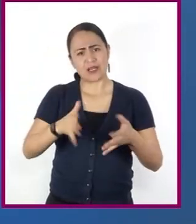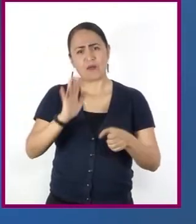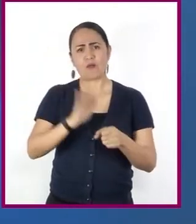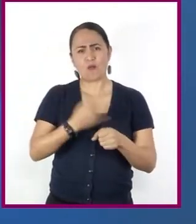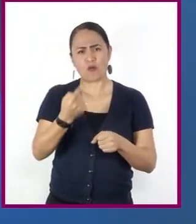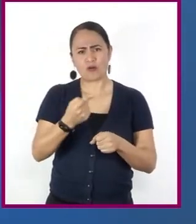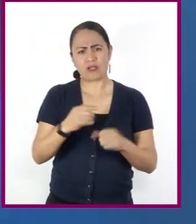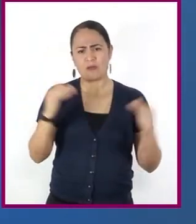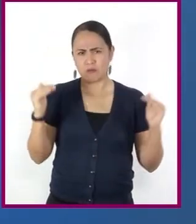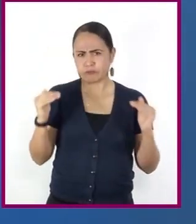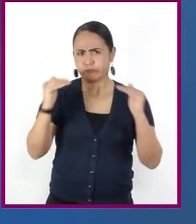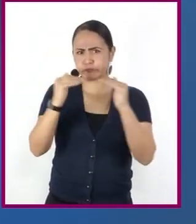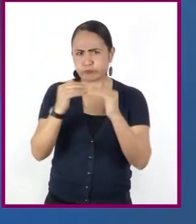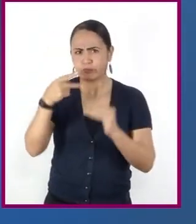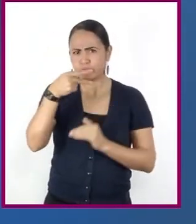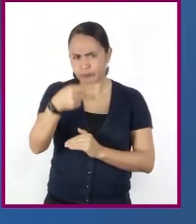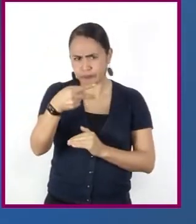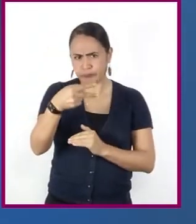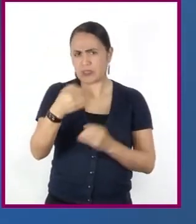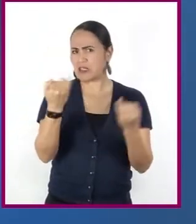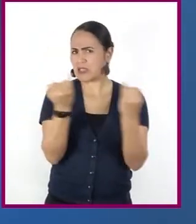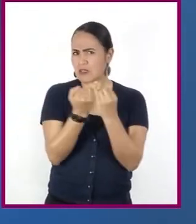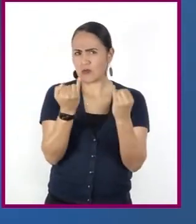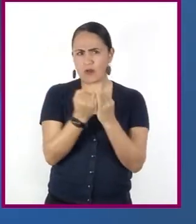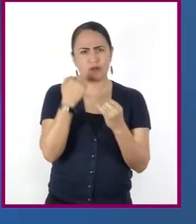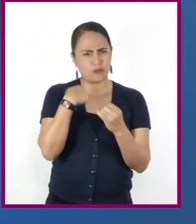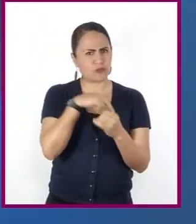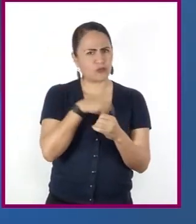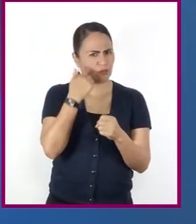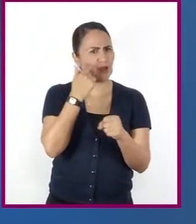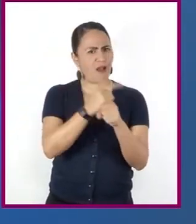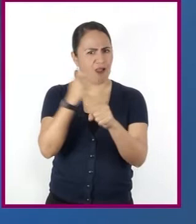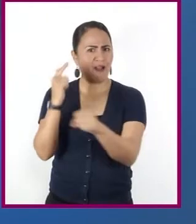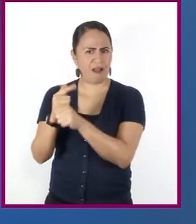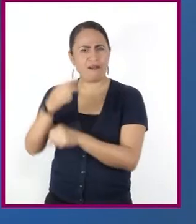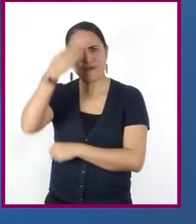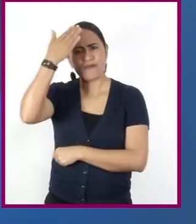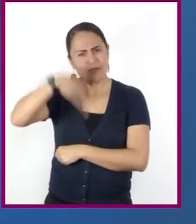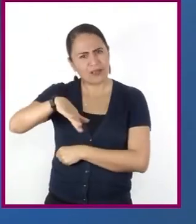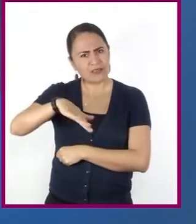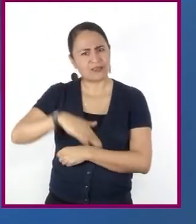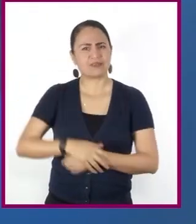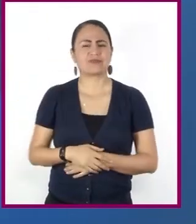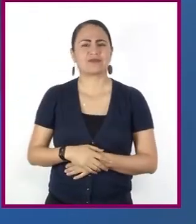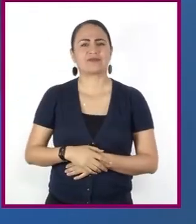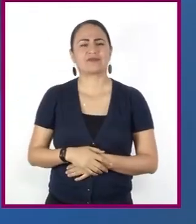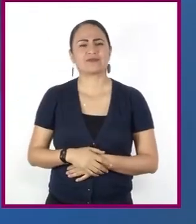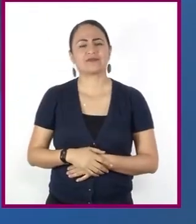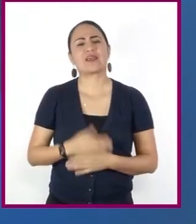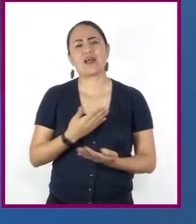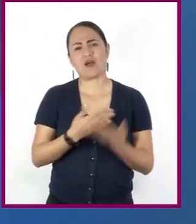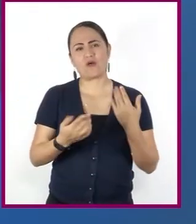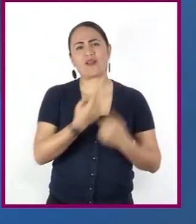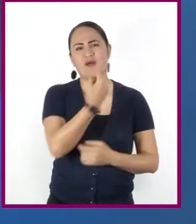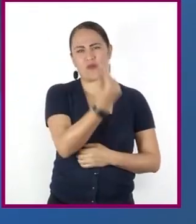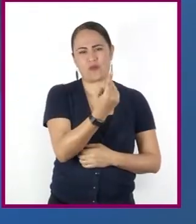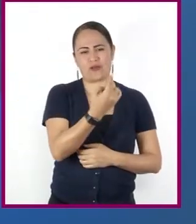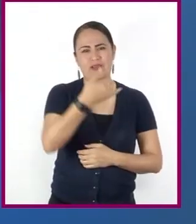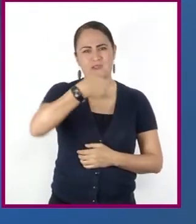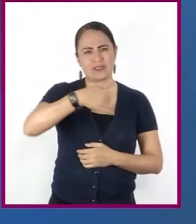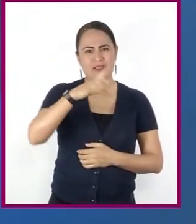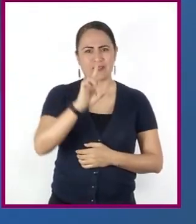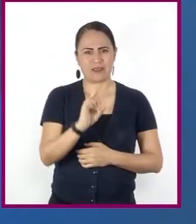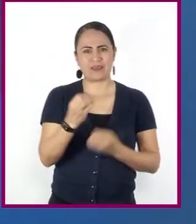un factor de equivalencia preciso, podemos identificarlo. En este caso, sabemos que 1 yarda equivale